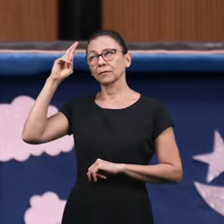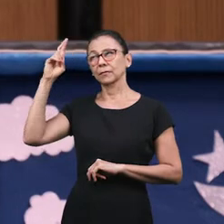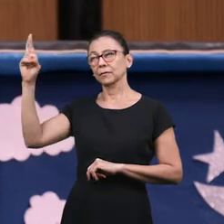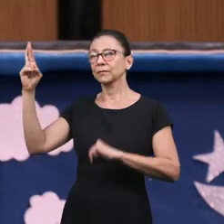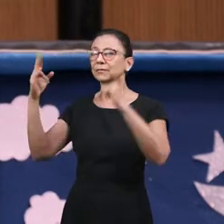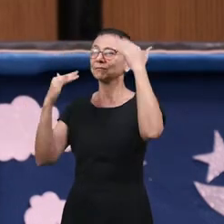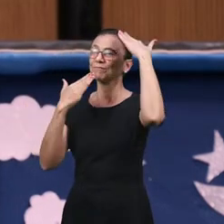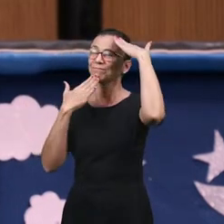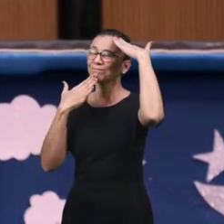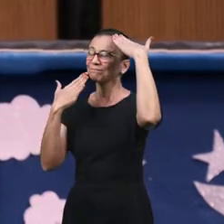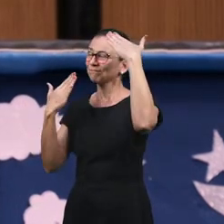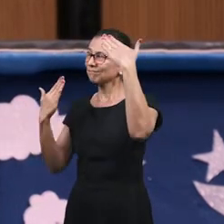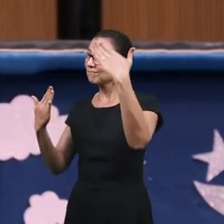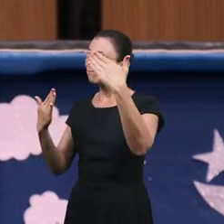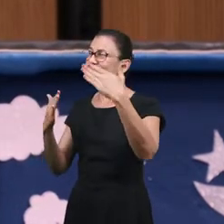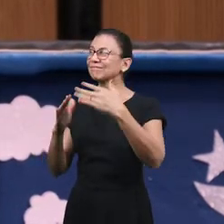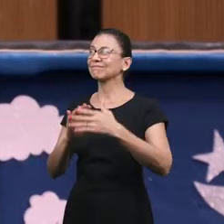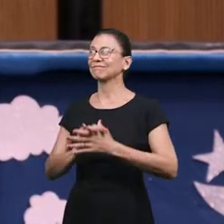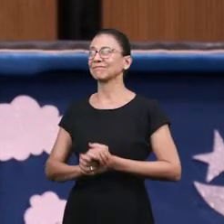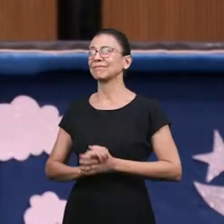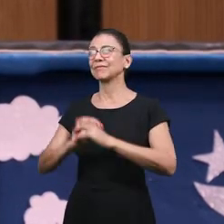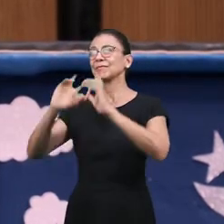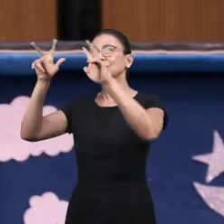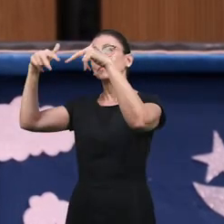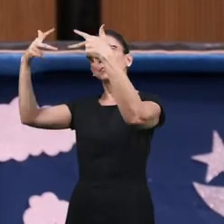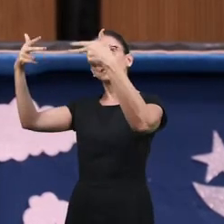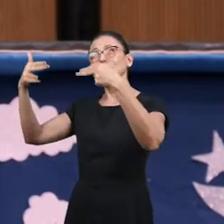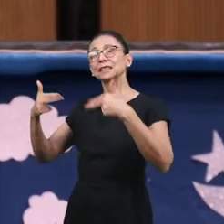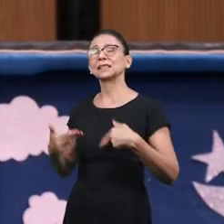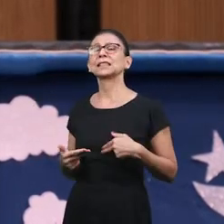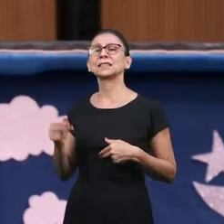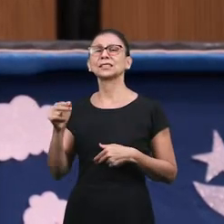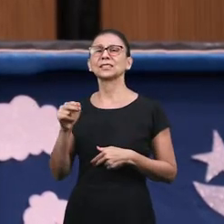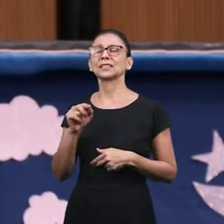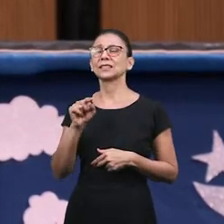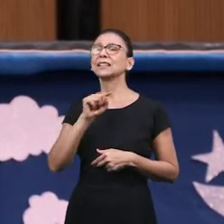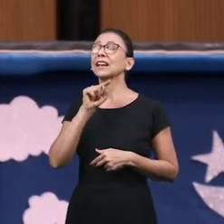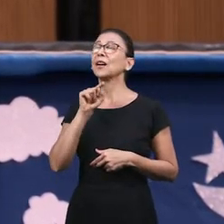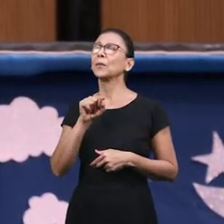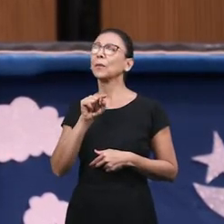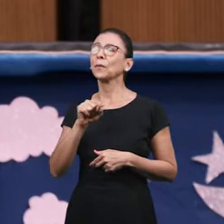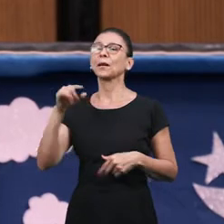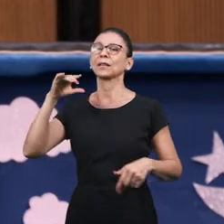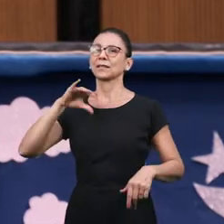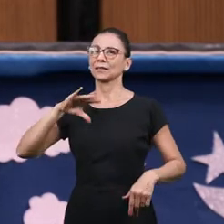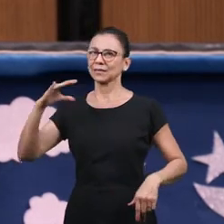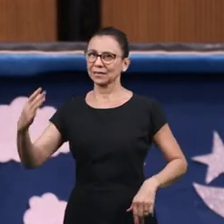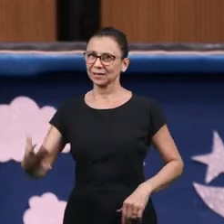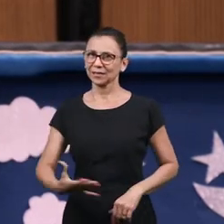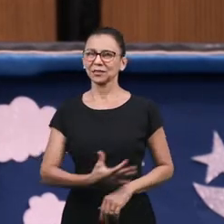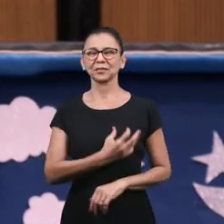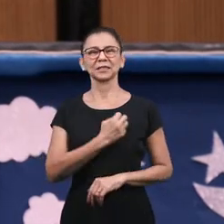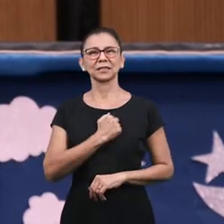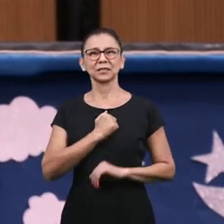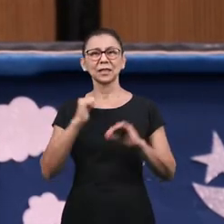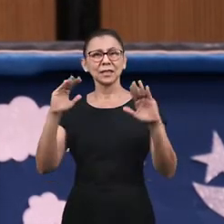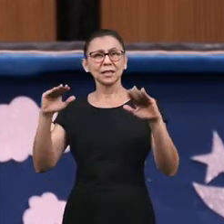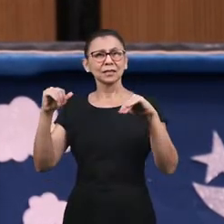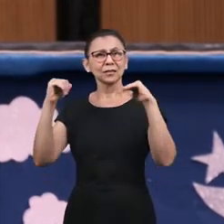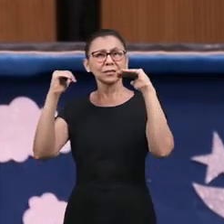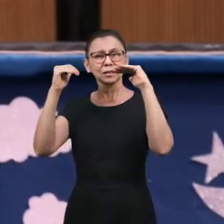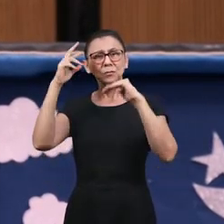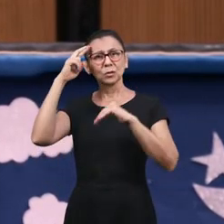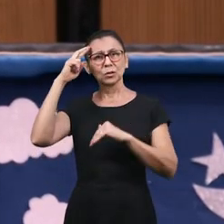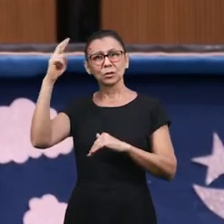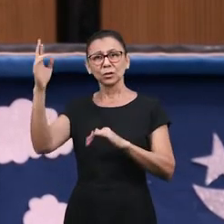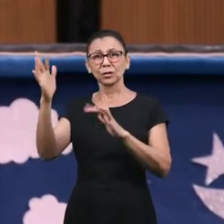Señor, te agradecemos por este tan gran regalo que es la salvación. Te alabamos porque el Señor Jesús